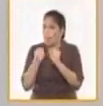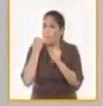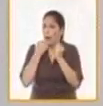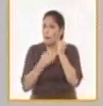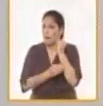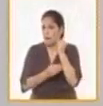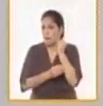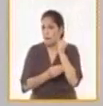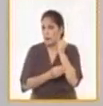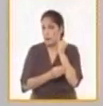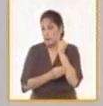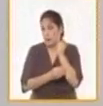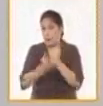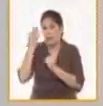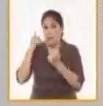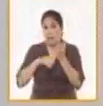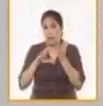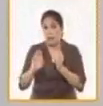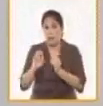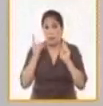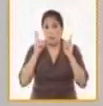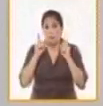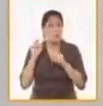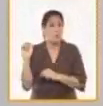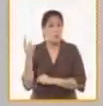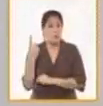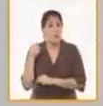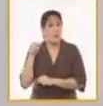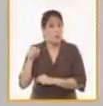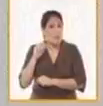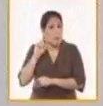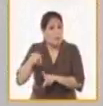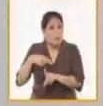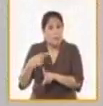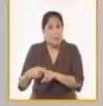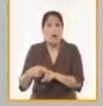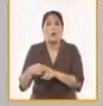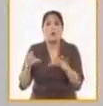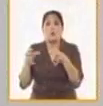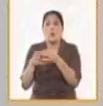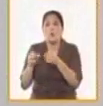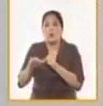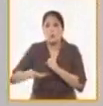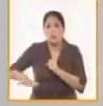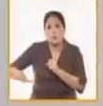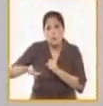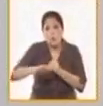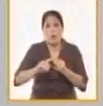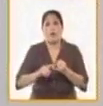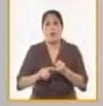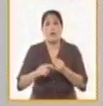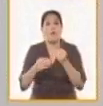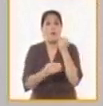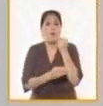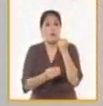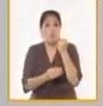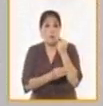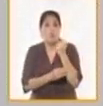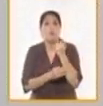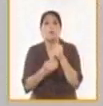porque no solamente eran los partidos políticos, porque ahí se involucraron los movimientos sociales, las fuerzas comunales,